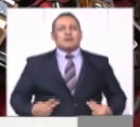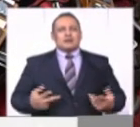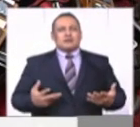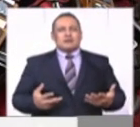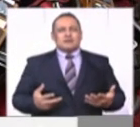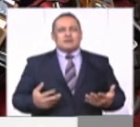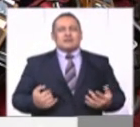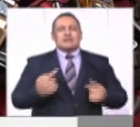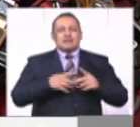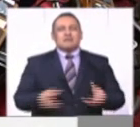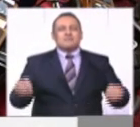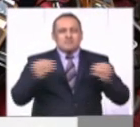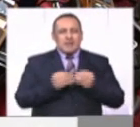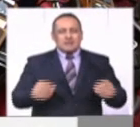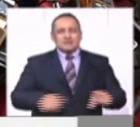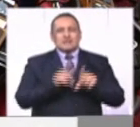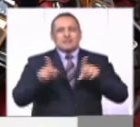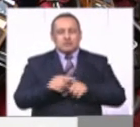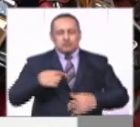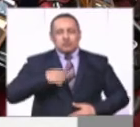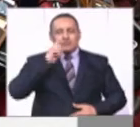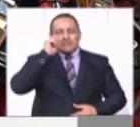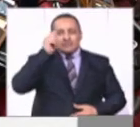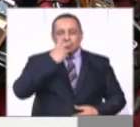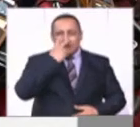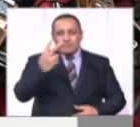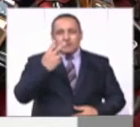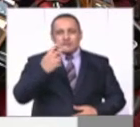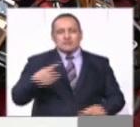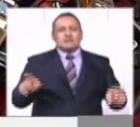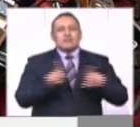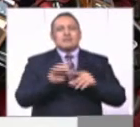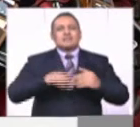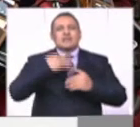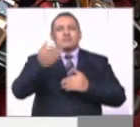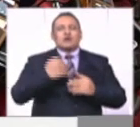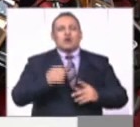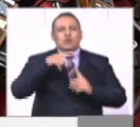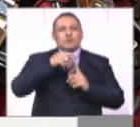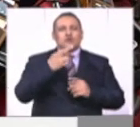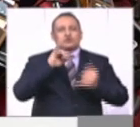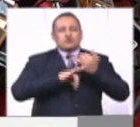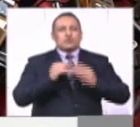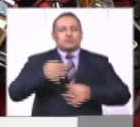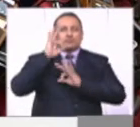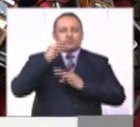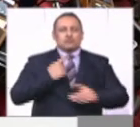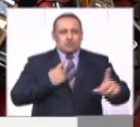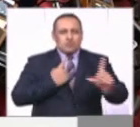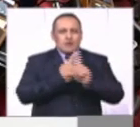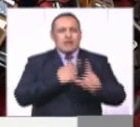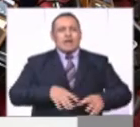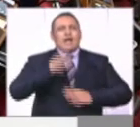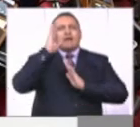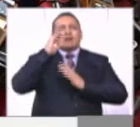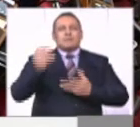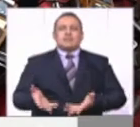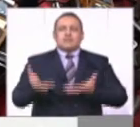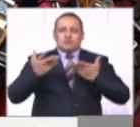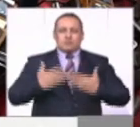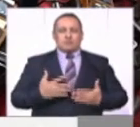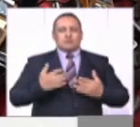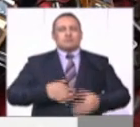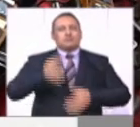Y encima señor presidente Yo Soy Testigo ahí después cuando el señor Torres yo hablé miron el uso de la